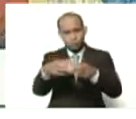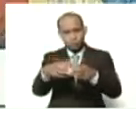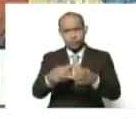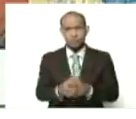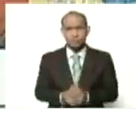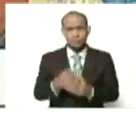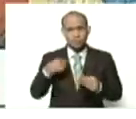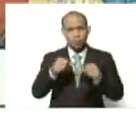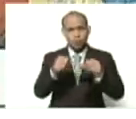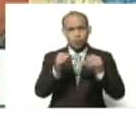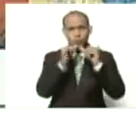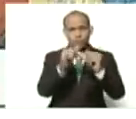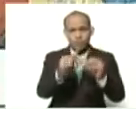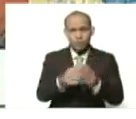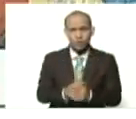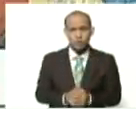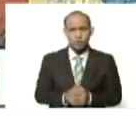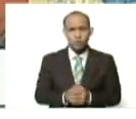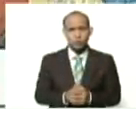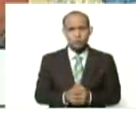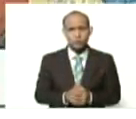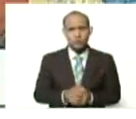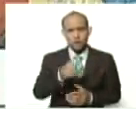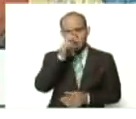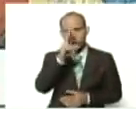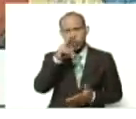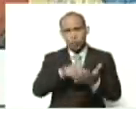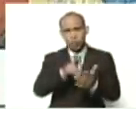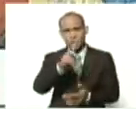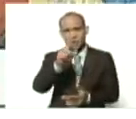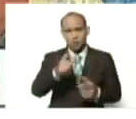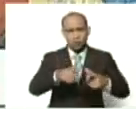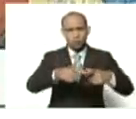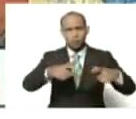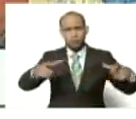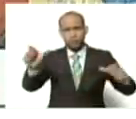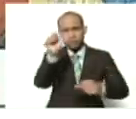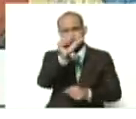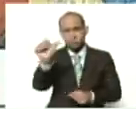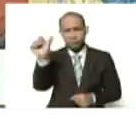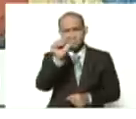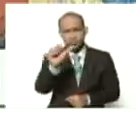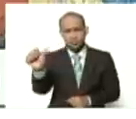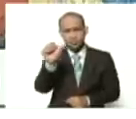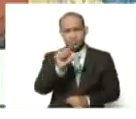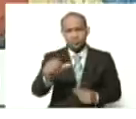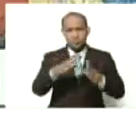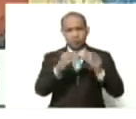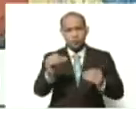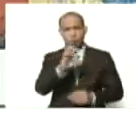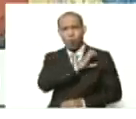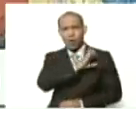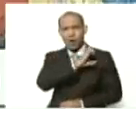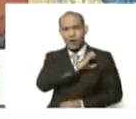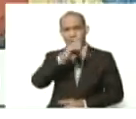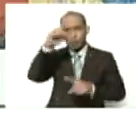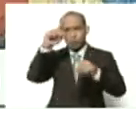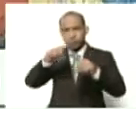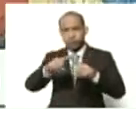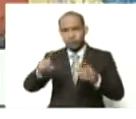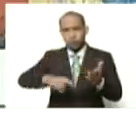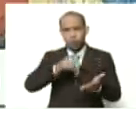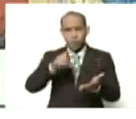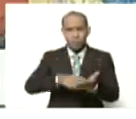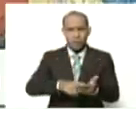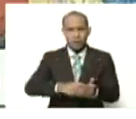Continúo. Durante el año 2021 observamos un incremento semanal de casos durante todo el mes de enero. A